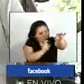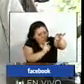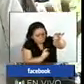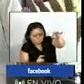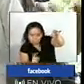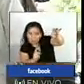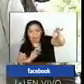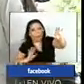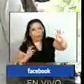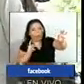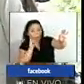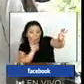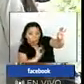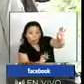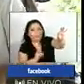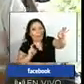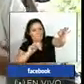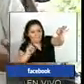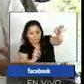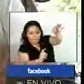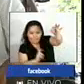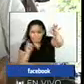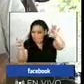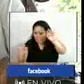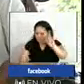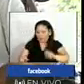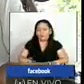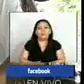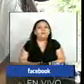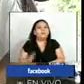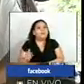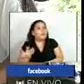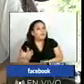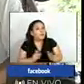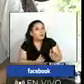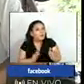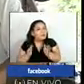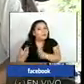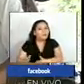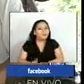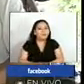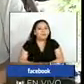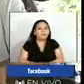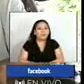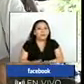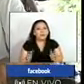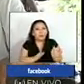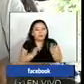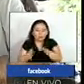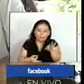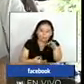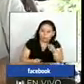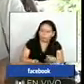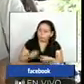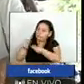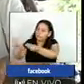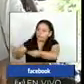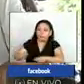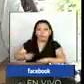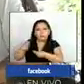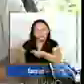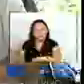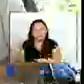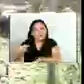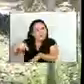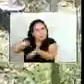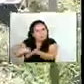así va retirado porque no se va a humedecer mucho. Entonces, y pasamos al administrador todos esos documentos porque es un